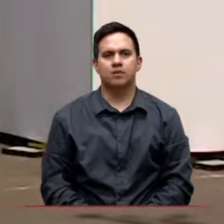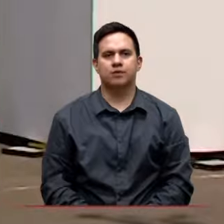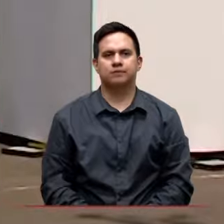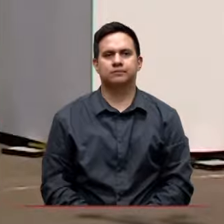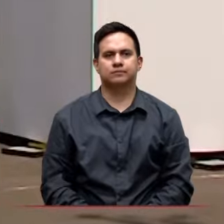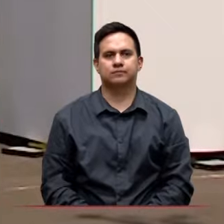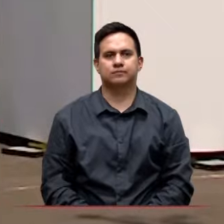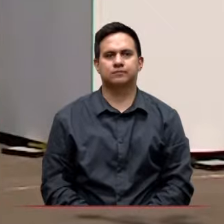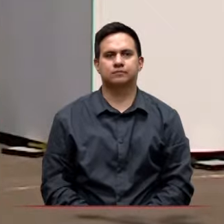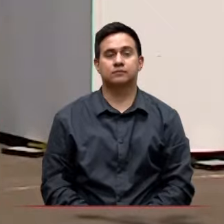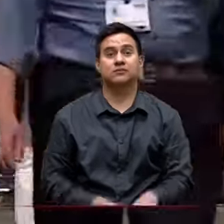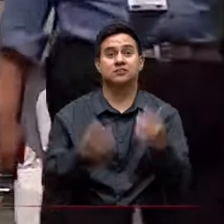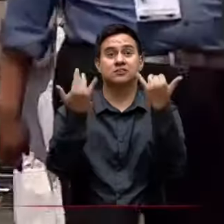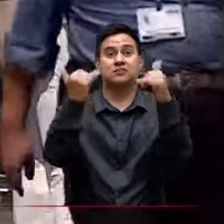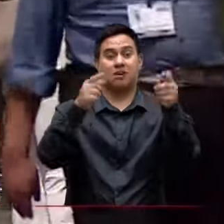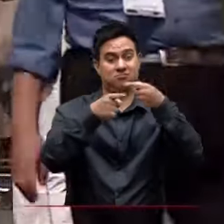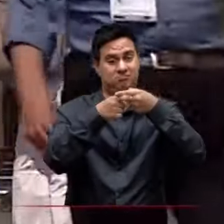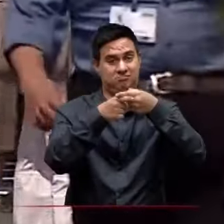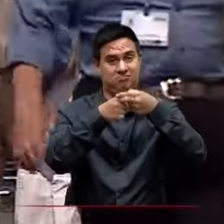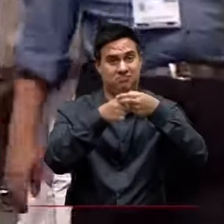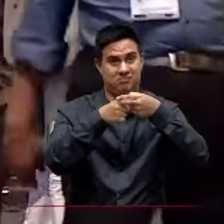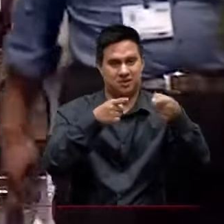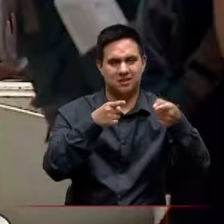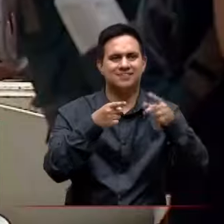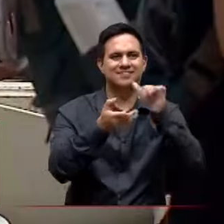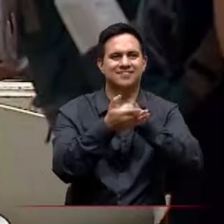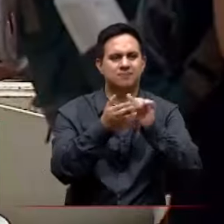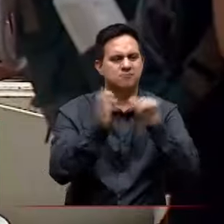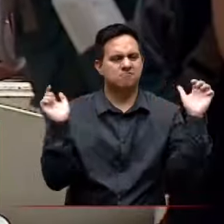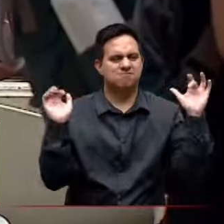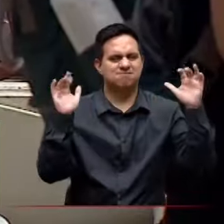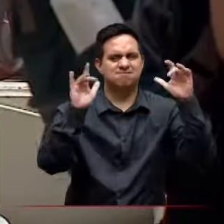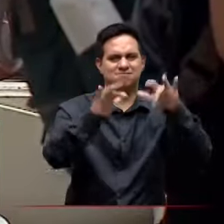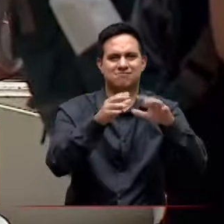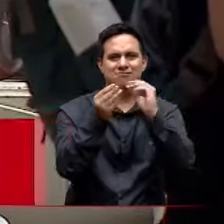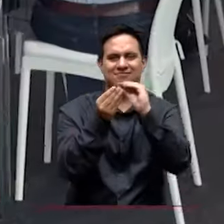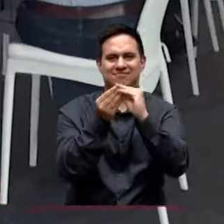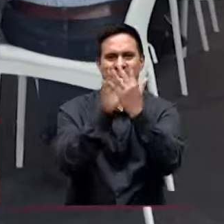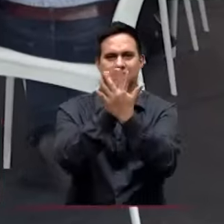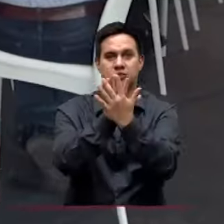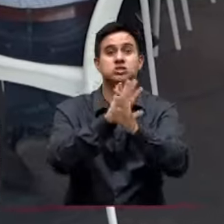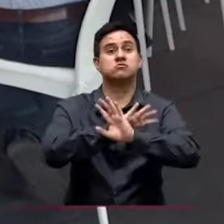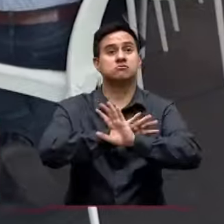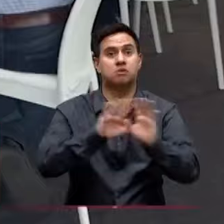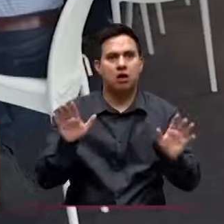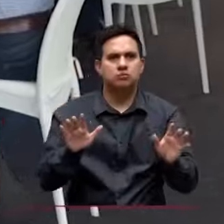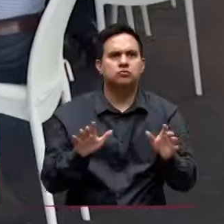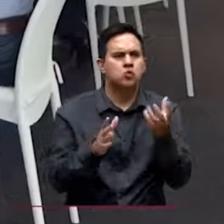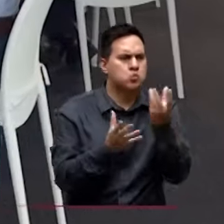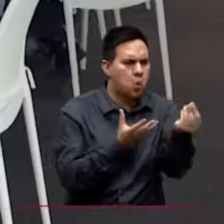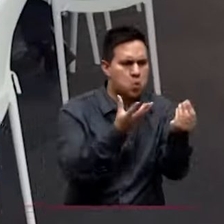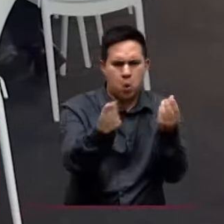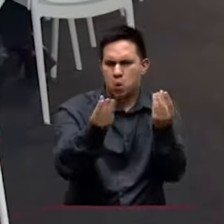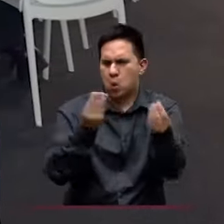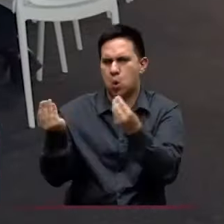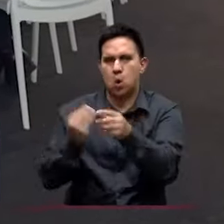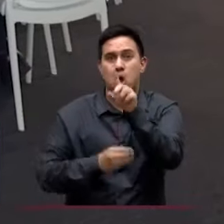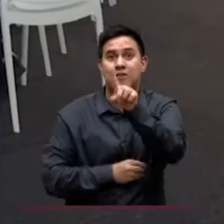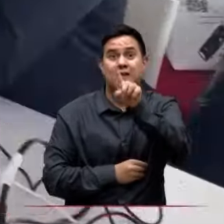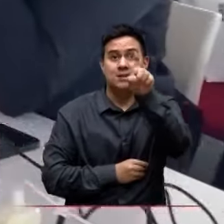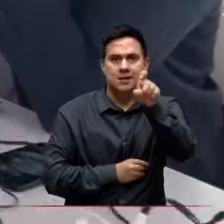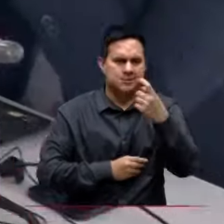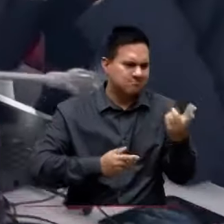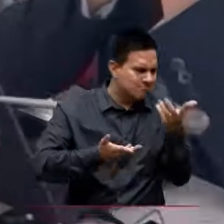Se cumplió la primera semana de la cumbre de biodiversidad COP16 y se han establecido 16 grupos de contacto. Ya se